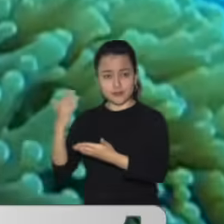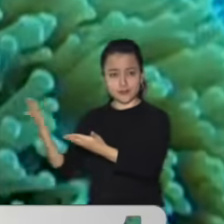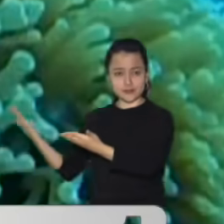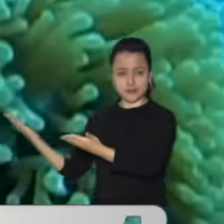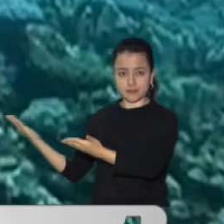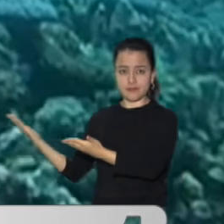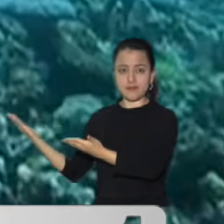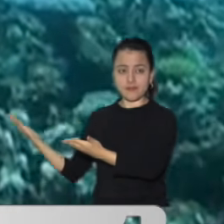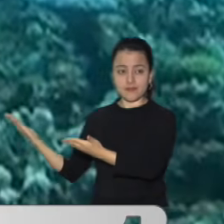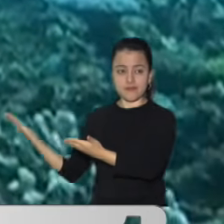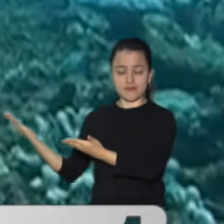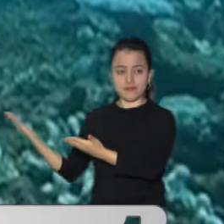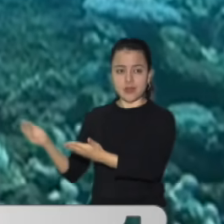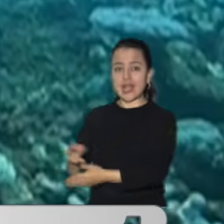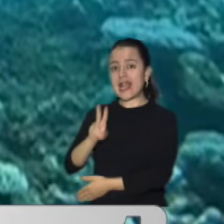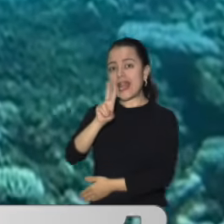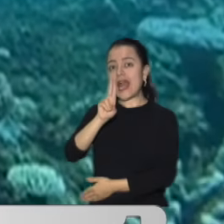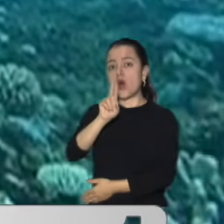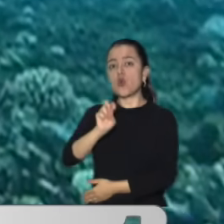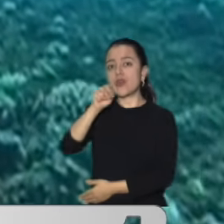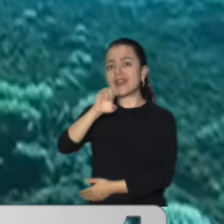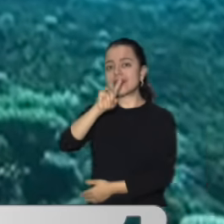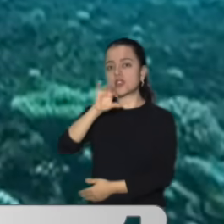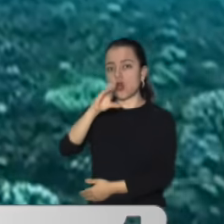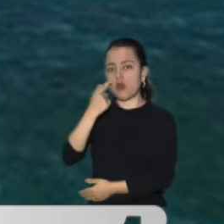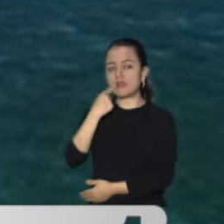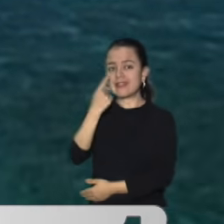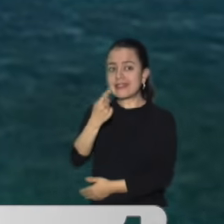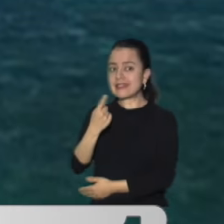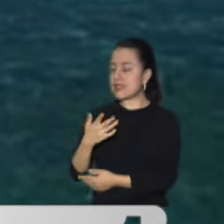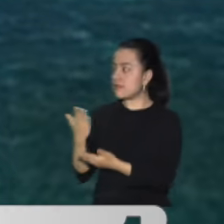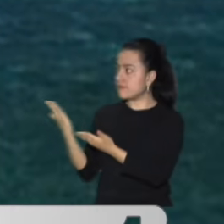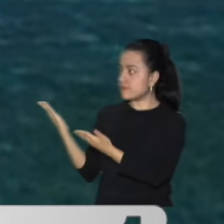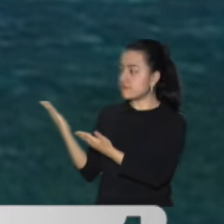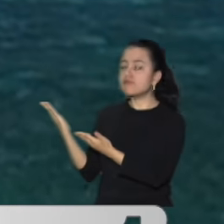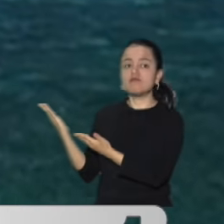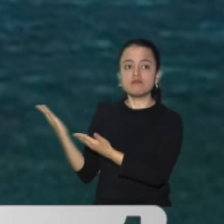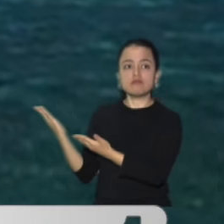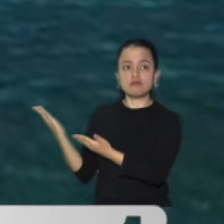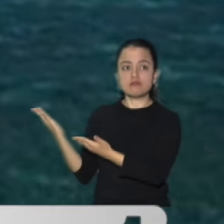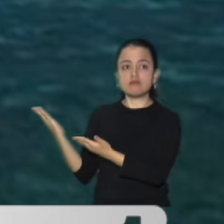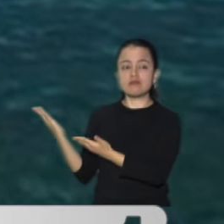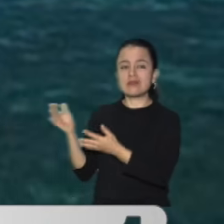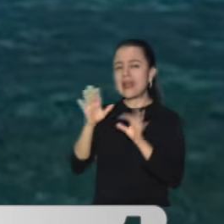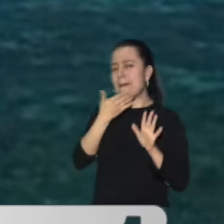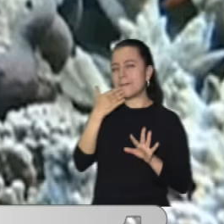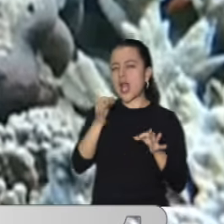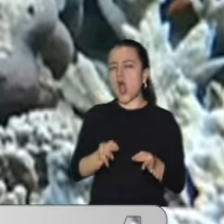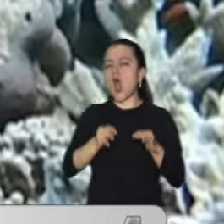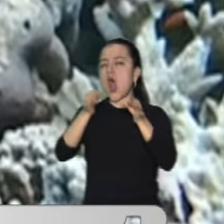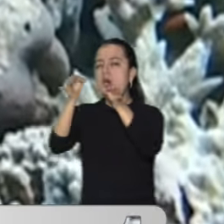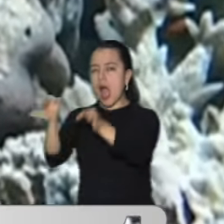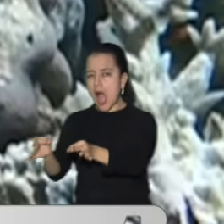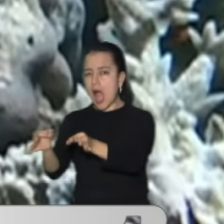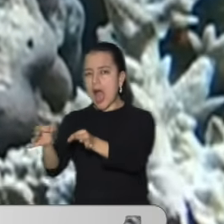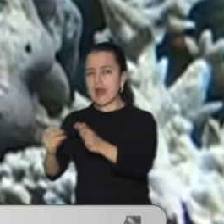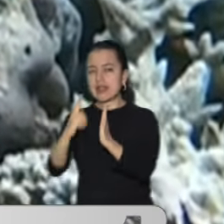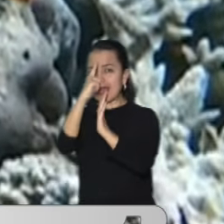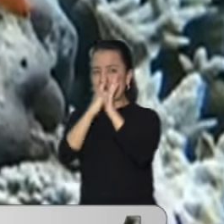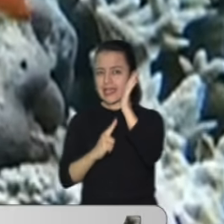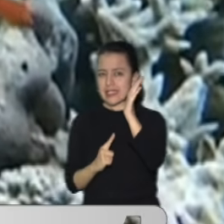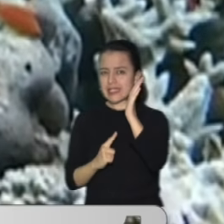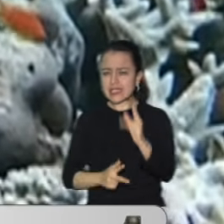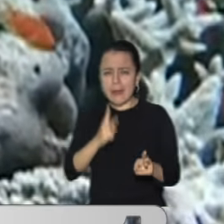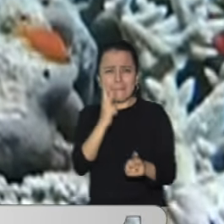del cambio climático en este vital ecosistema marino. La inclusión en esta lista no es considerada una sanción por la Agencia Cultural de la